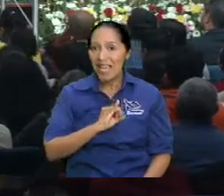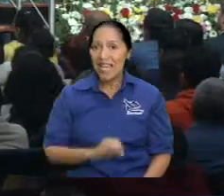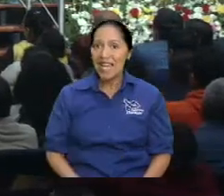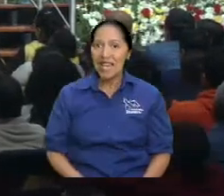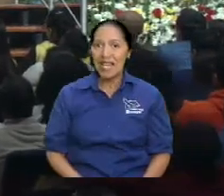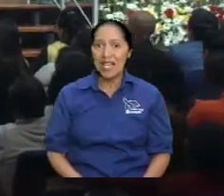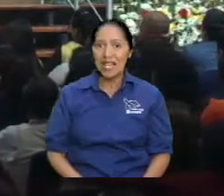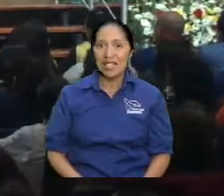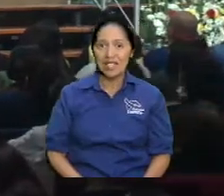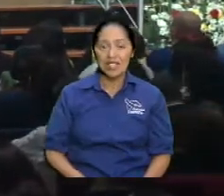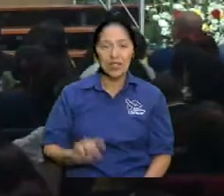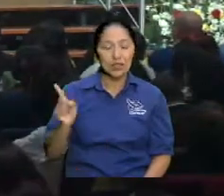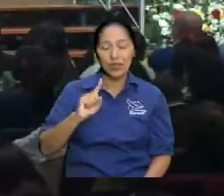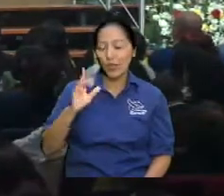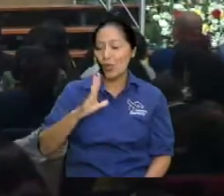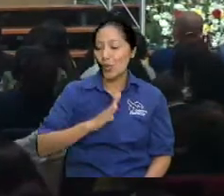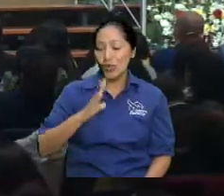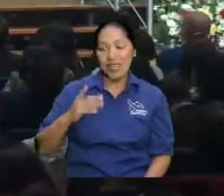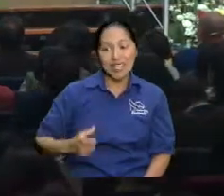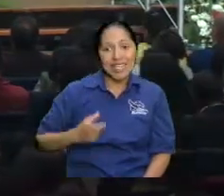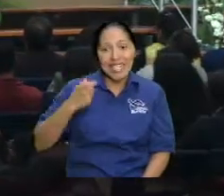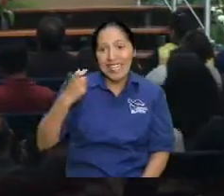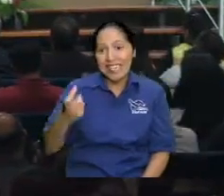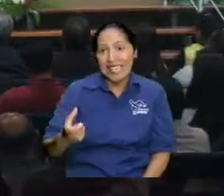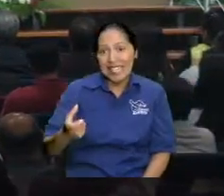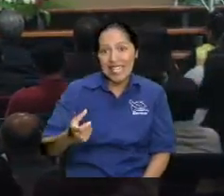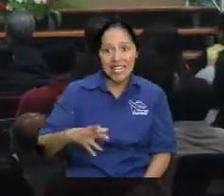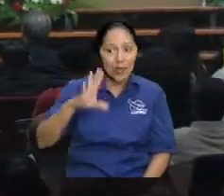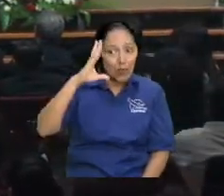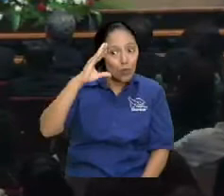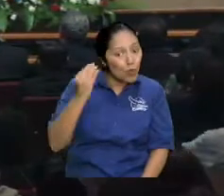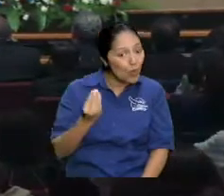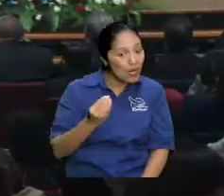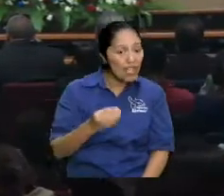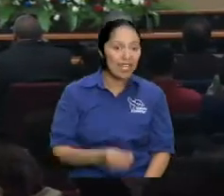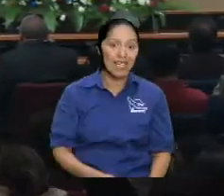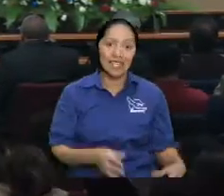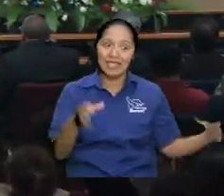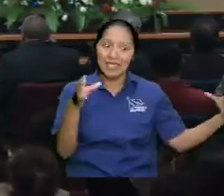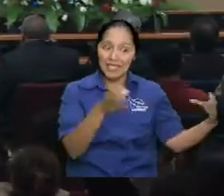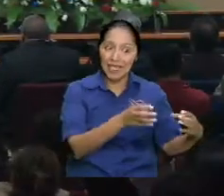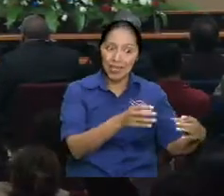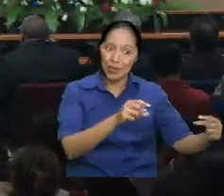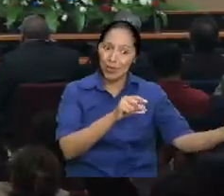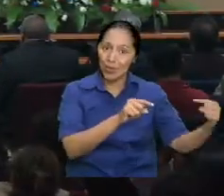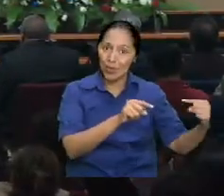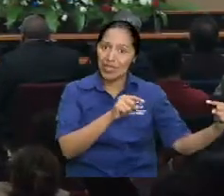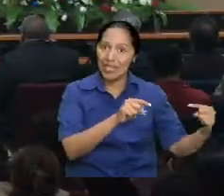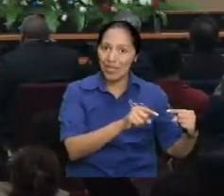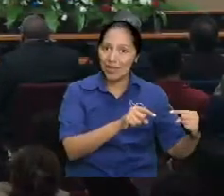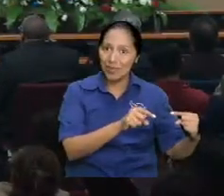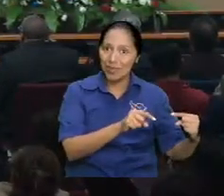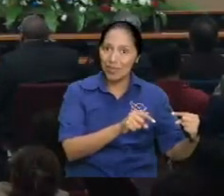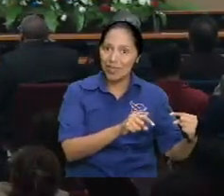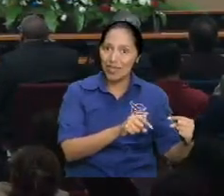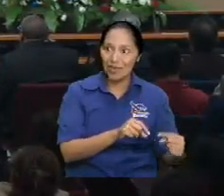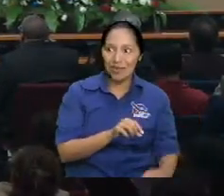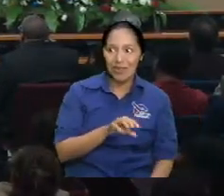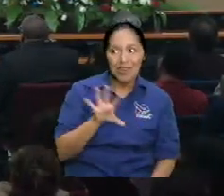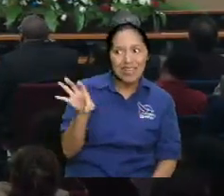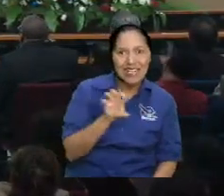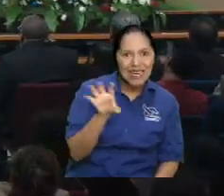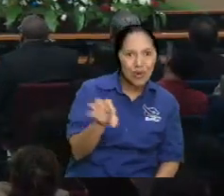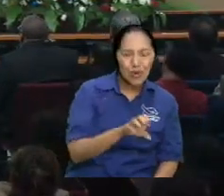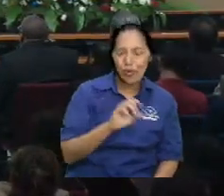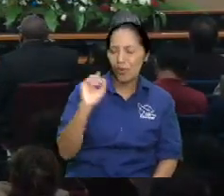Porque no, hermano, era una locura lo que tenían, hombre. Entonces, ahora,